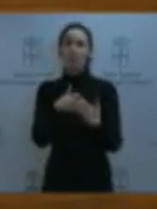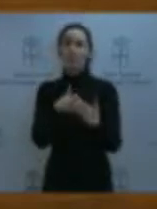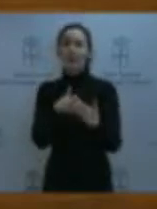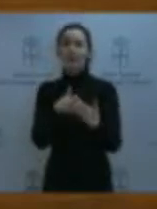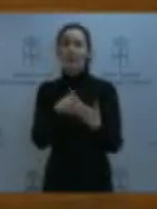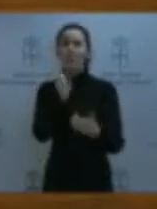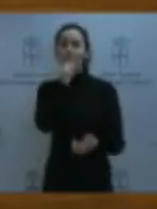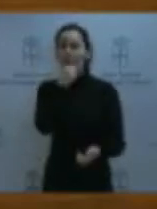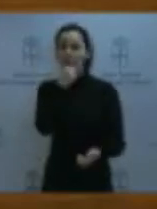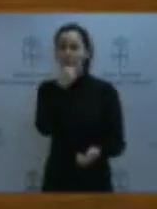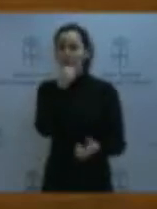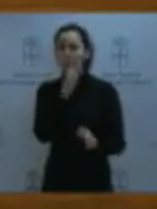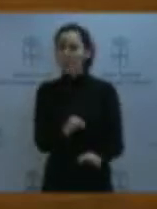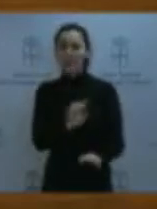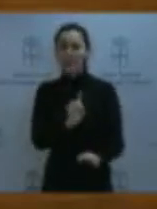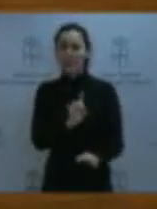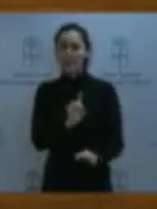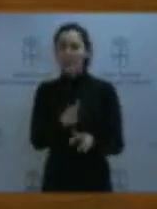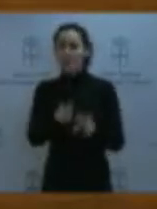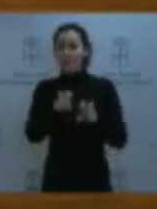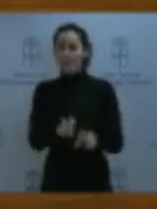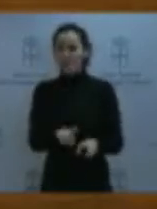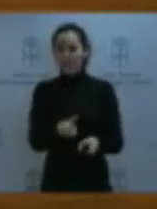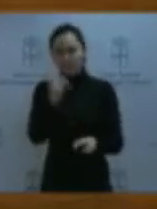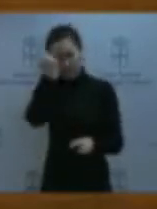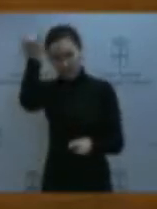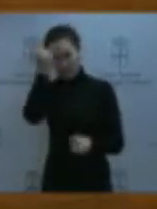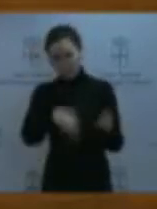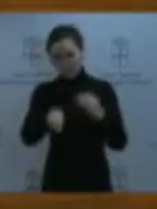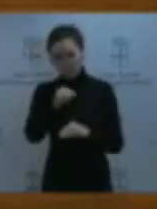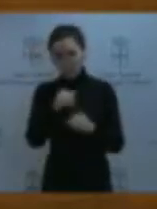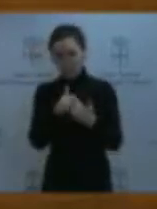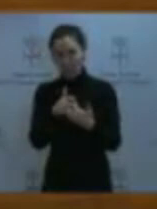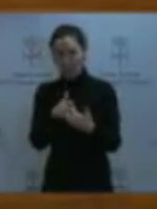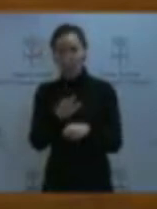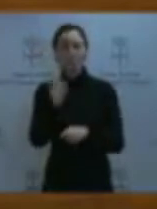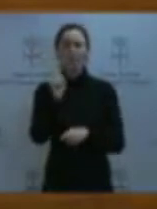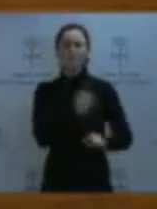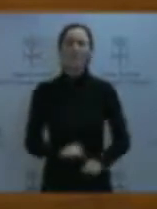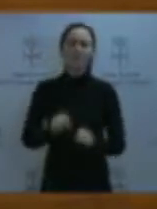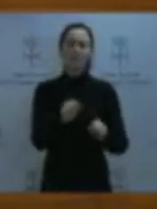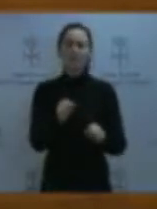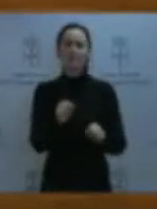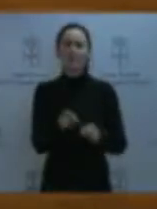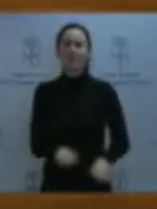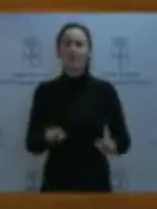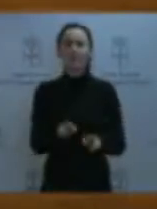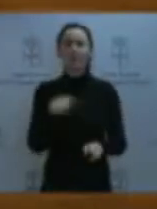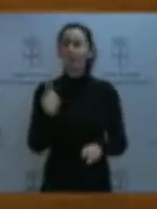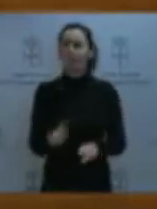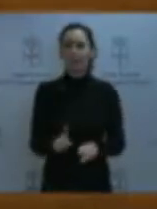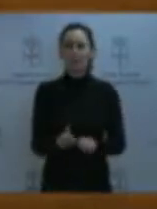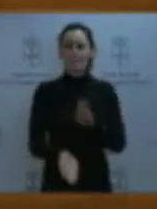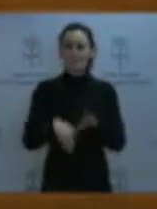lo nuevo. No basta ya mantenerse en posiciones simplemente de defensa, de recuperar lo que hemos perdido. Toca dar pasos